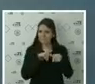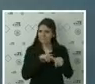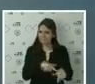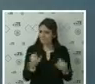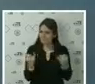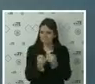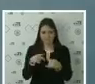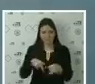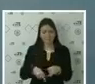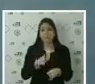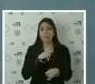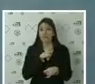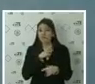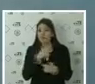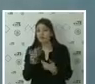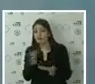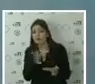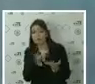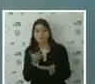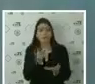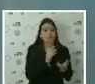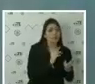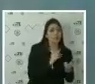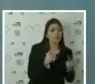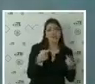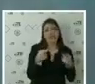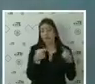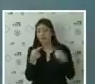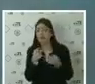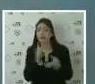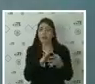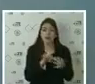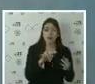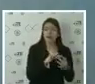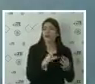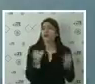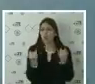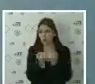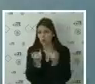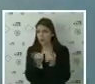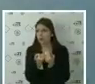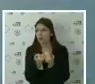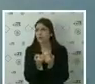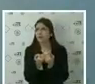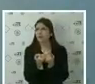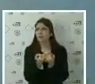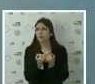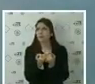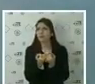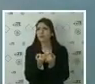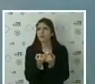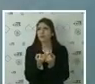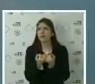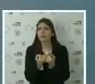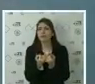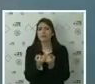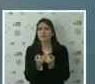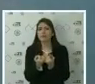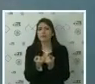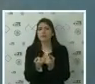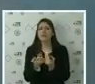no solamente en el debate, sino que de verdad a veces había escuchado